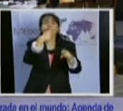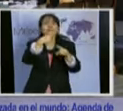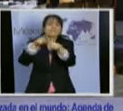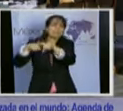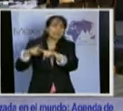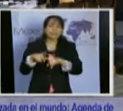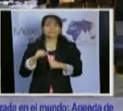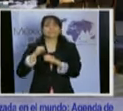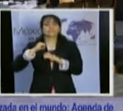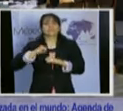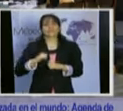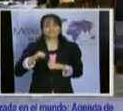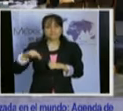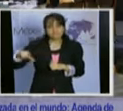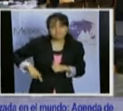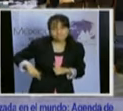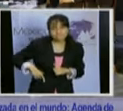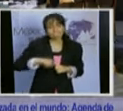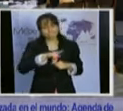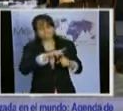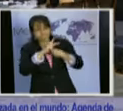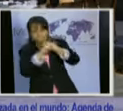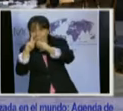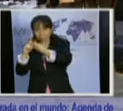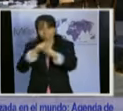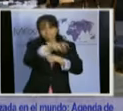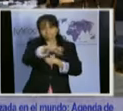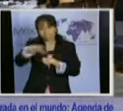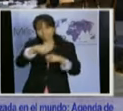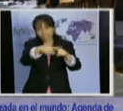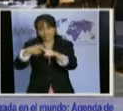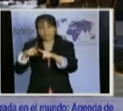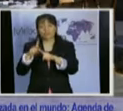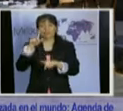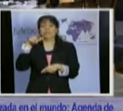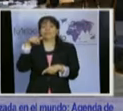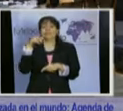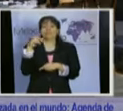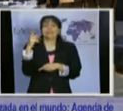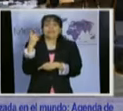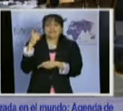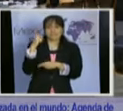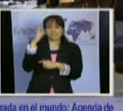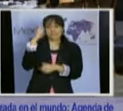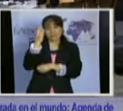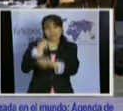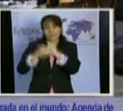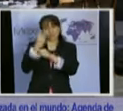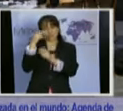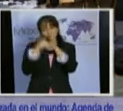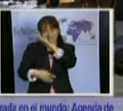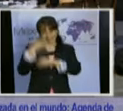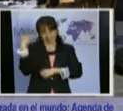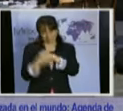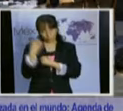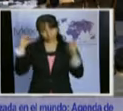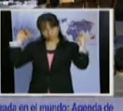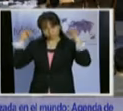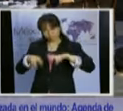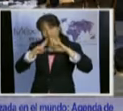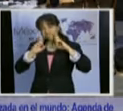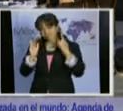nacionales. En la cumbre realizada en Veracruz en diciembre de 2014, México